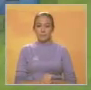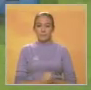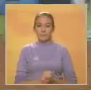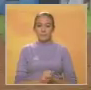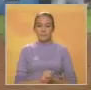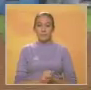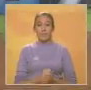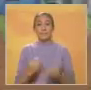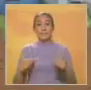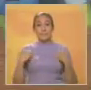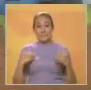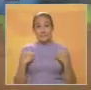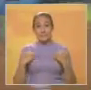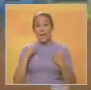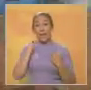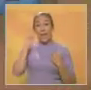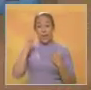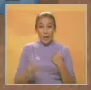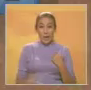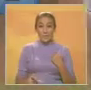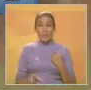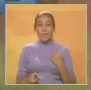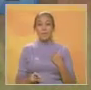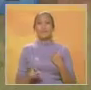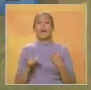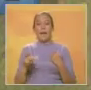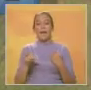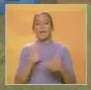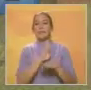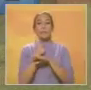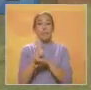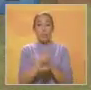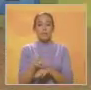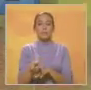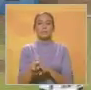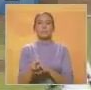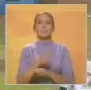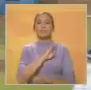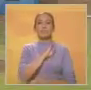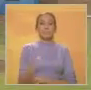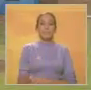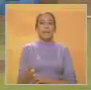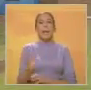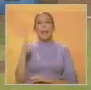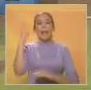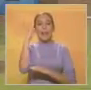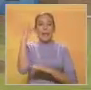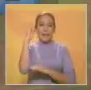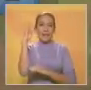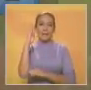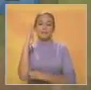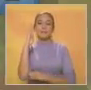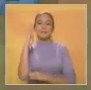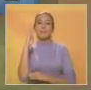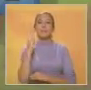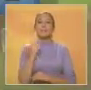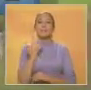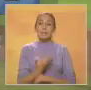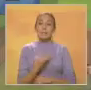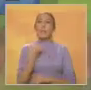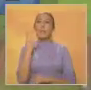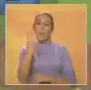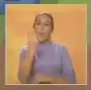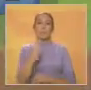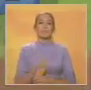elevado de sacrificio de Óscar Salazar en la parte baja del noveno inning los tiburones de la guaira dejaron en el terreno a Cardenales de Lara al vencer los 5 por cu en un